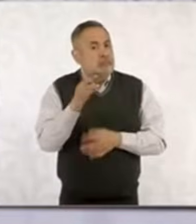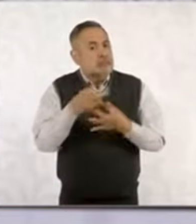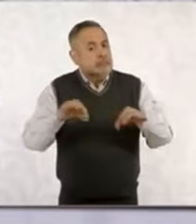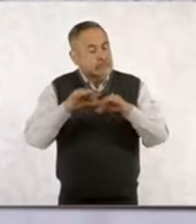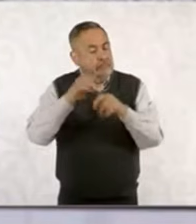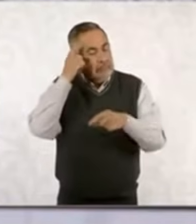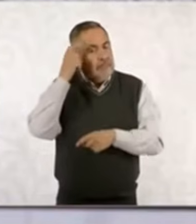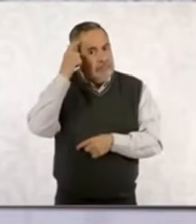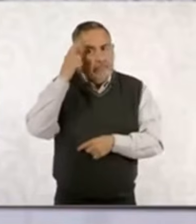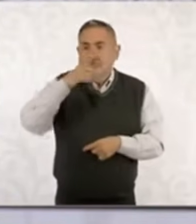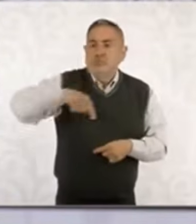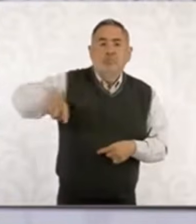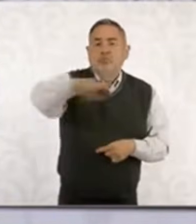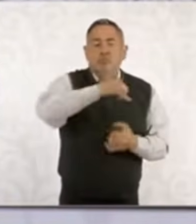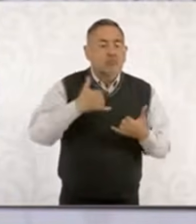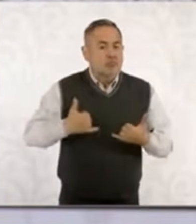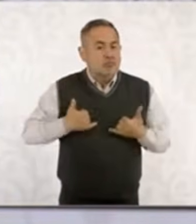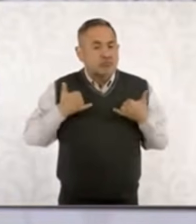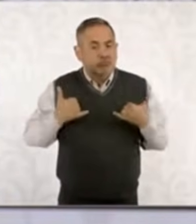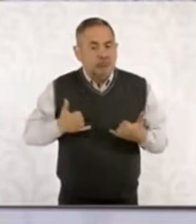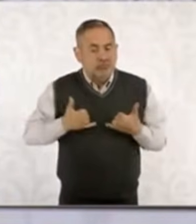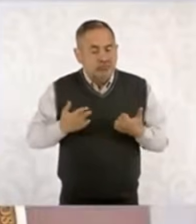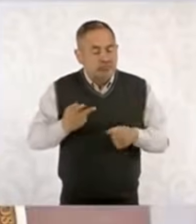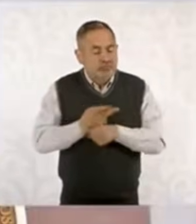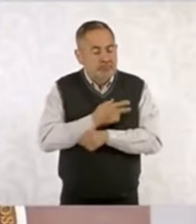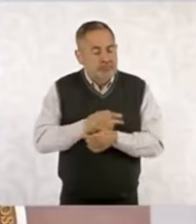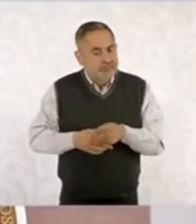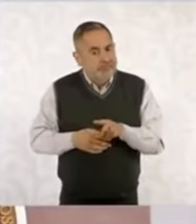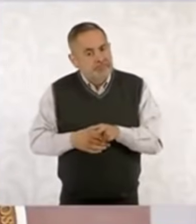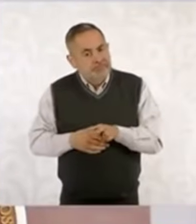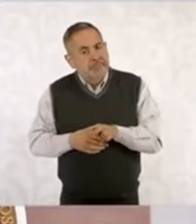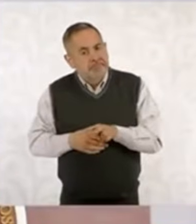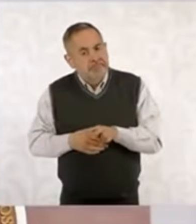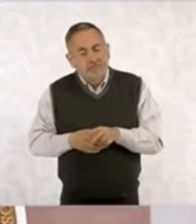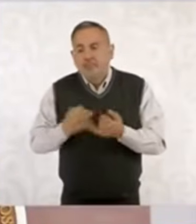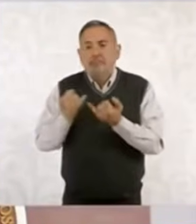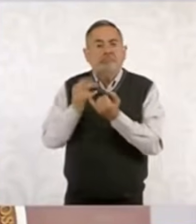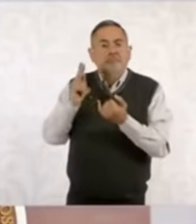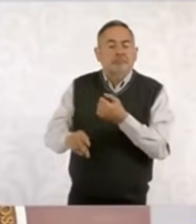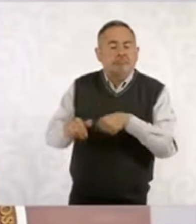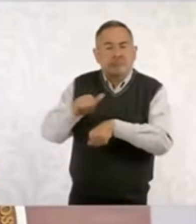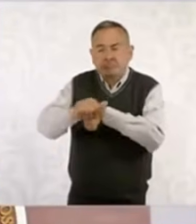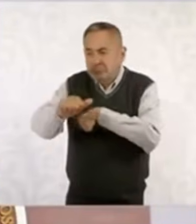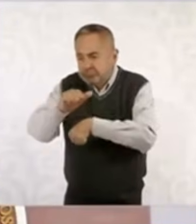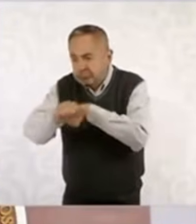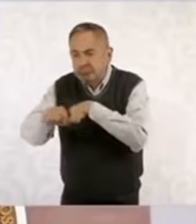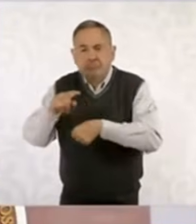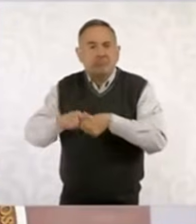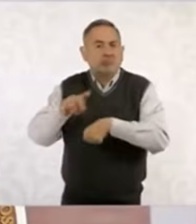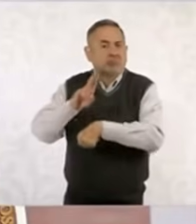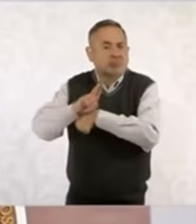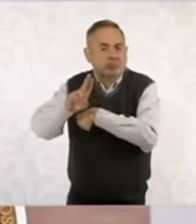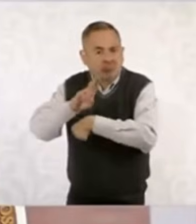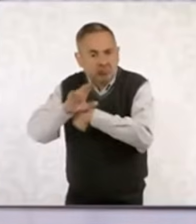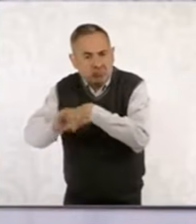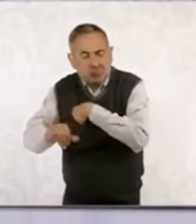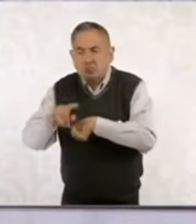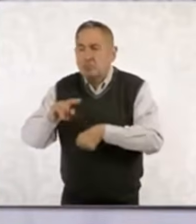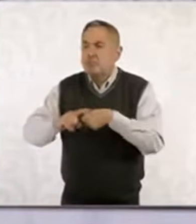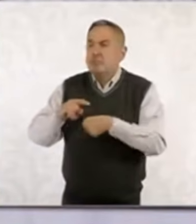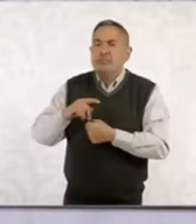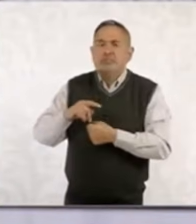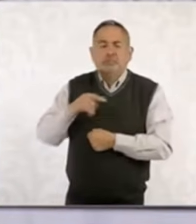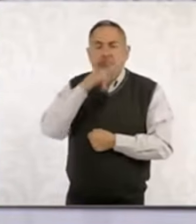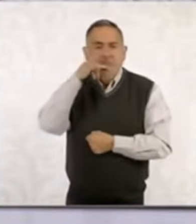los jóvenes, lo que ocurrió en Argentina, en Uruguay, en Chile, en